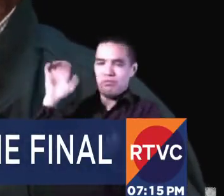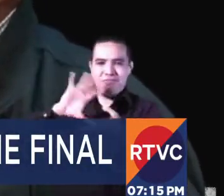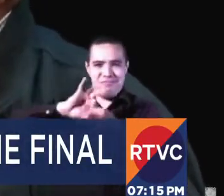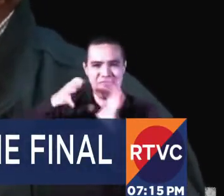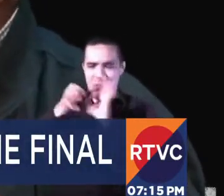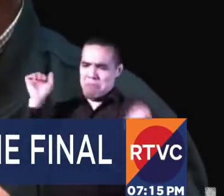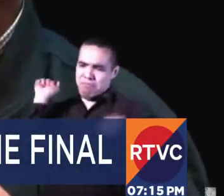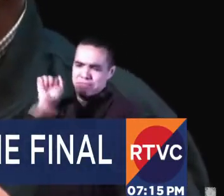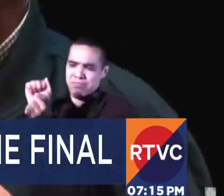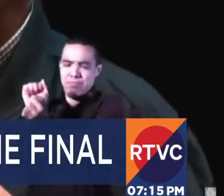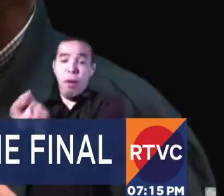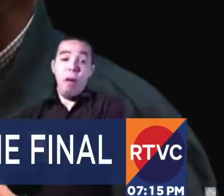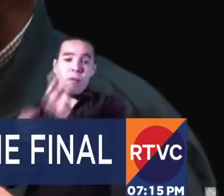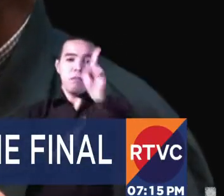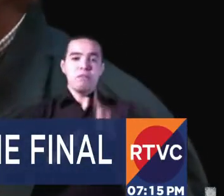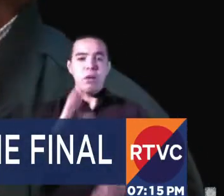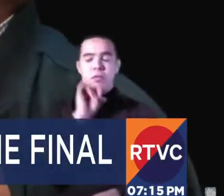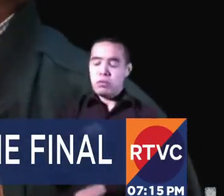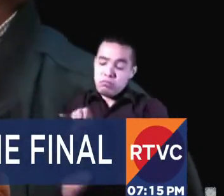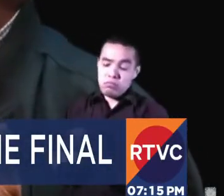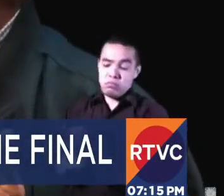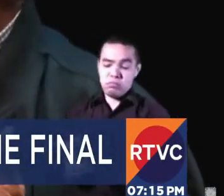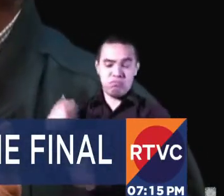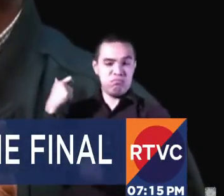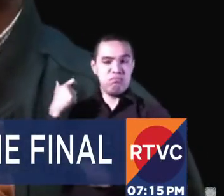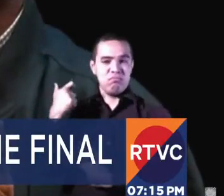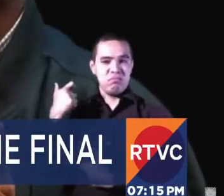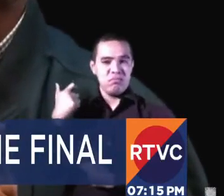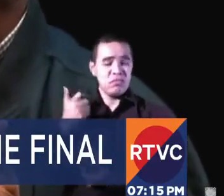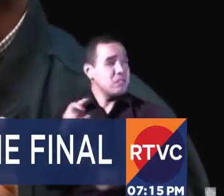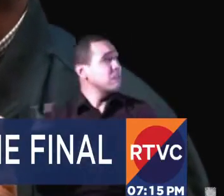con un fusil ahí, eso para uno,